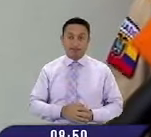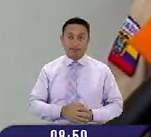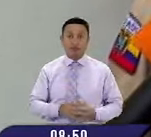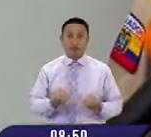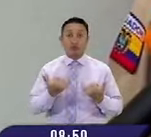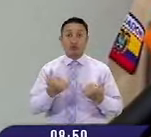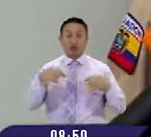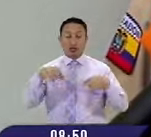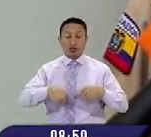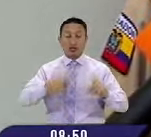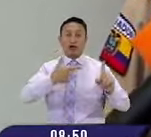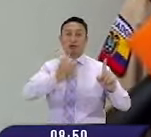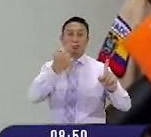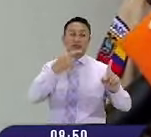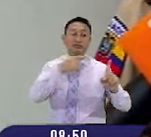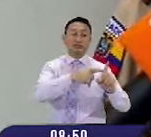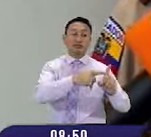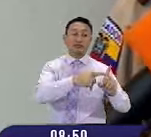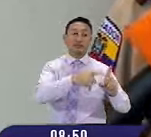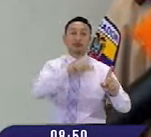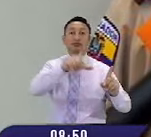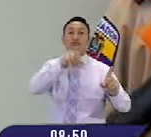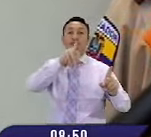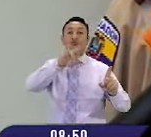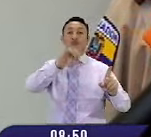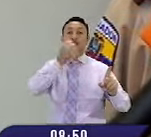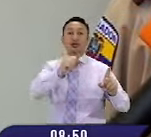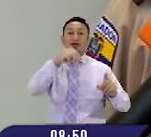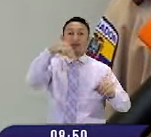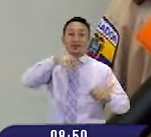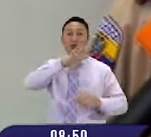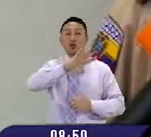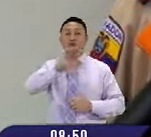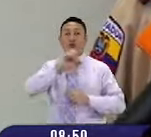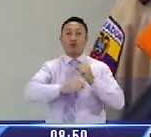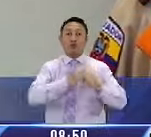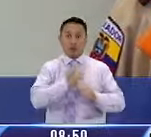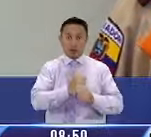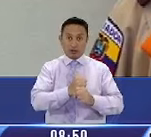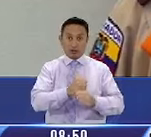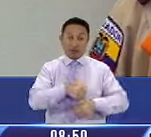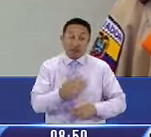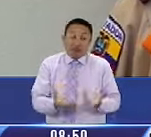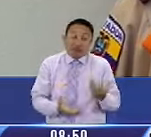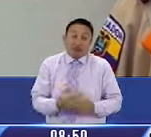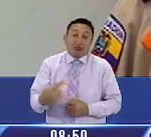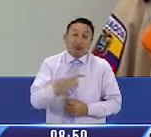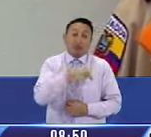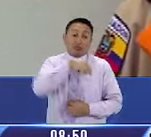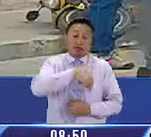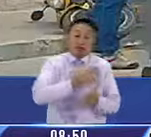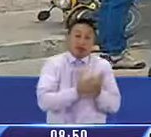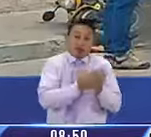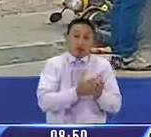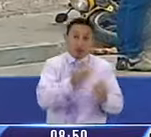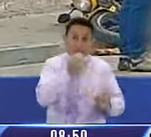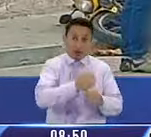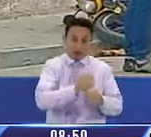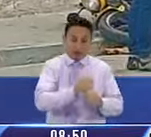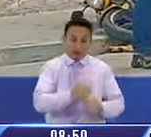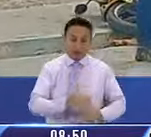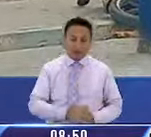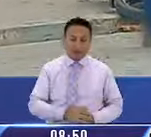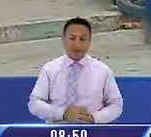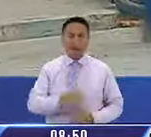violenta. El ciudadano responde a los nombres de Luis Manuel M., de 40 años de edad. Aparentemente él trabaja en el puerto marítimo. De acuerdo a la